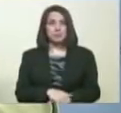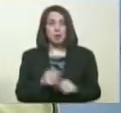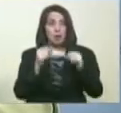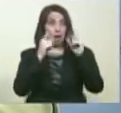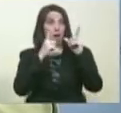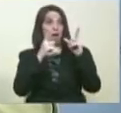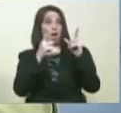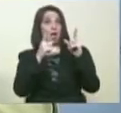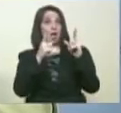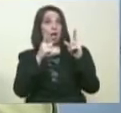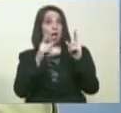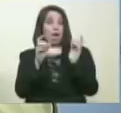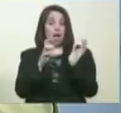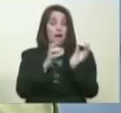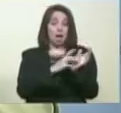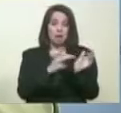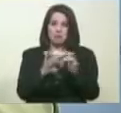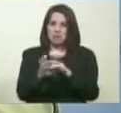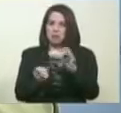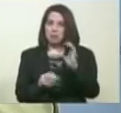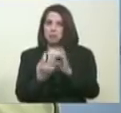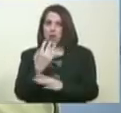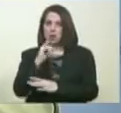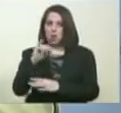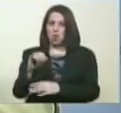Sorpresa, abril, mayo, junio, julio.